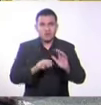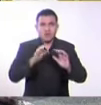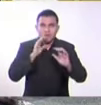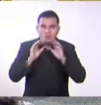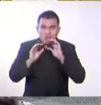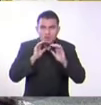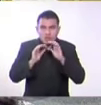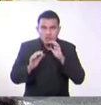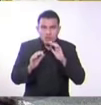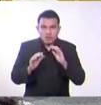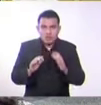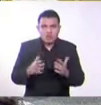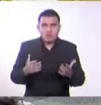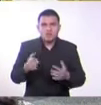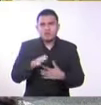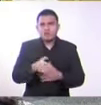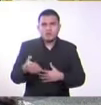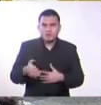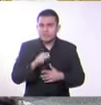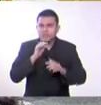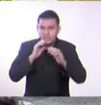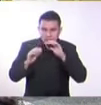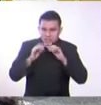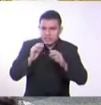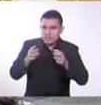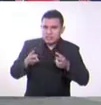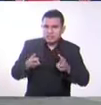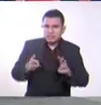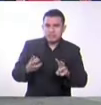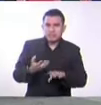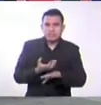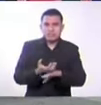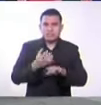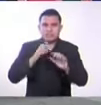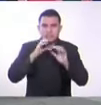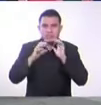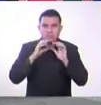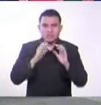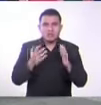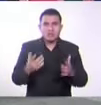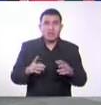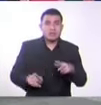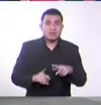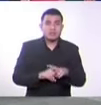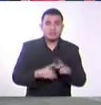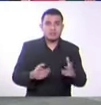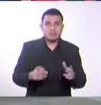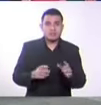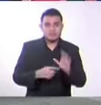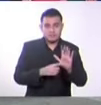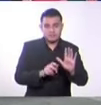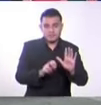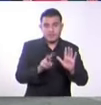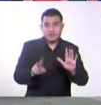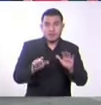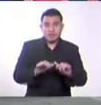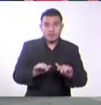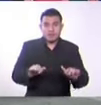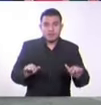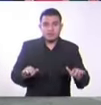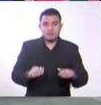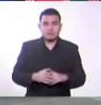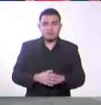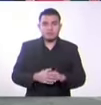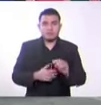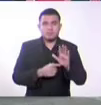comunicación o para qué se utilizarán esos medios de comunicación? Es que hay franjas infantiles, Luis, así les denominan, amiguitos y amiguitas,